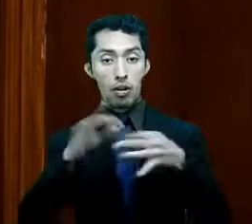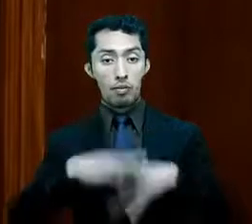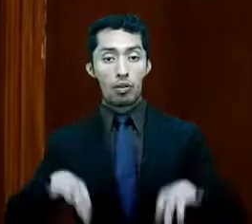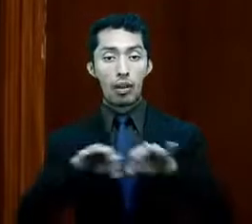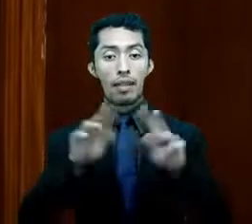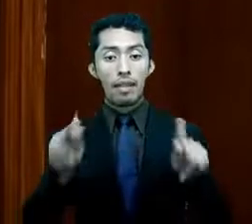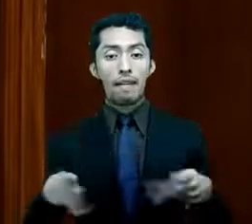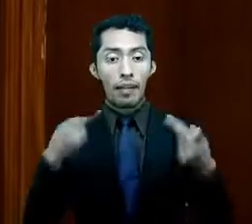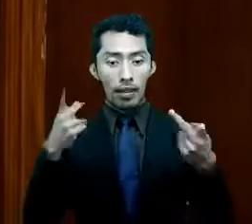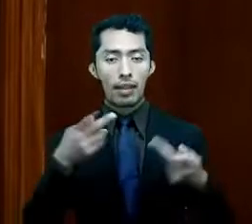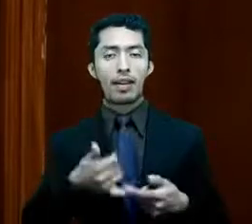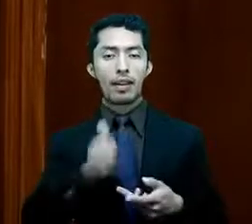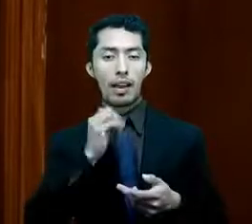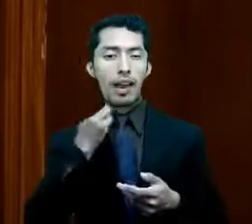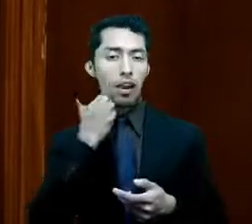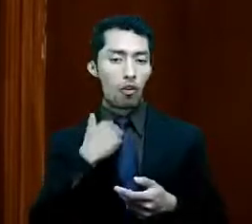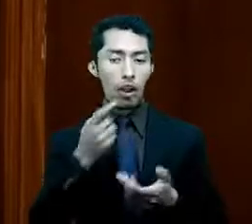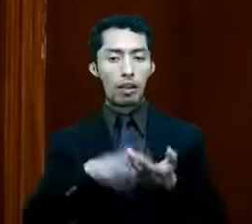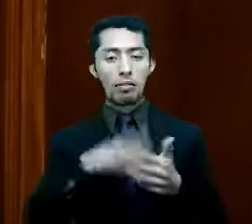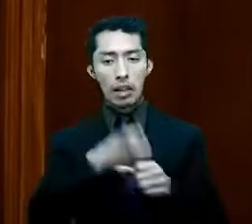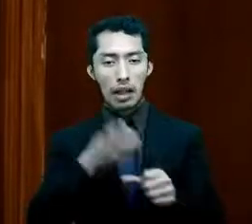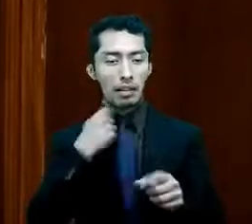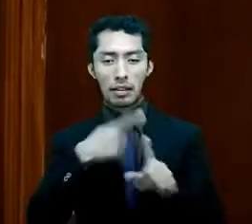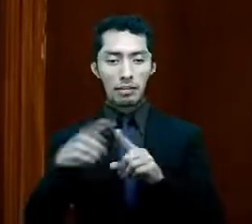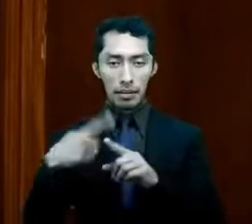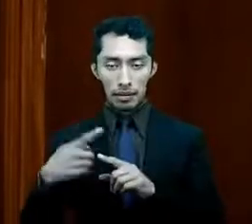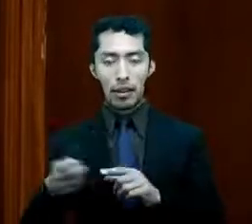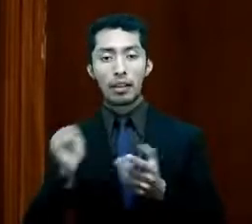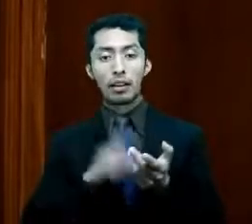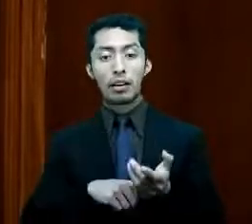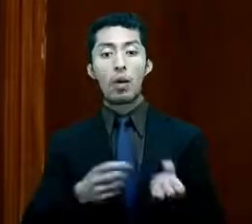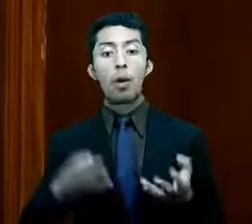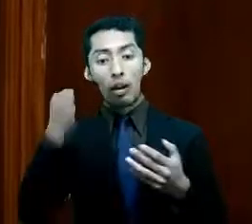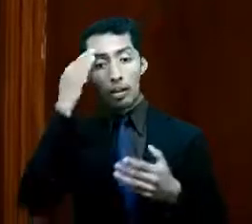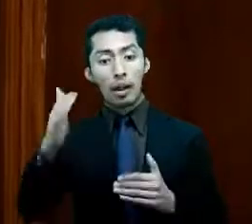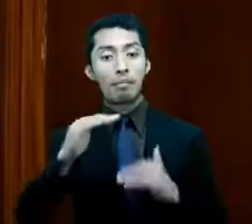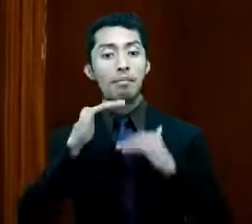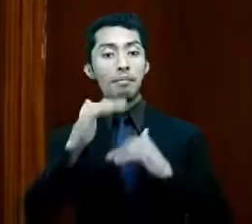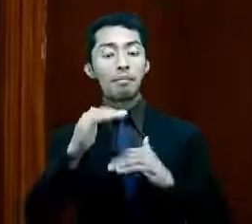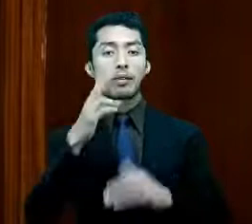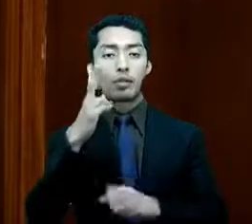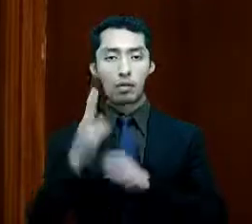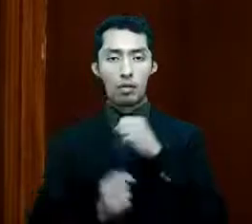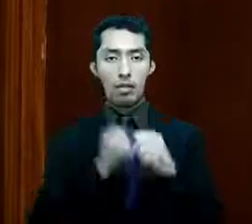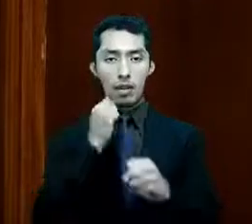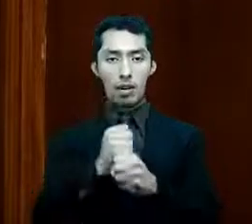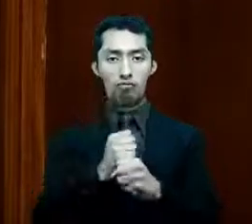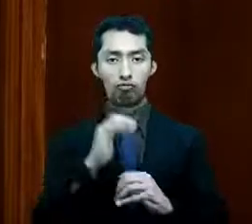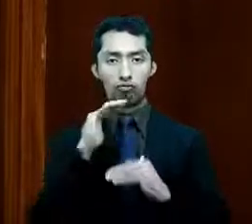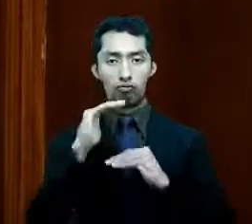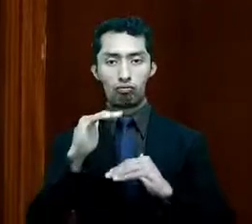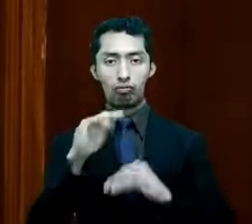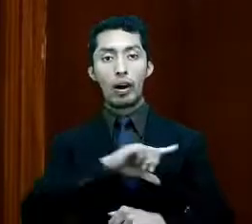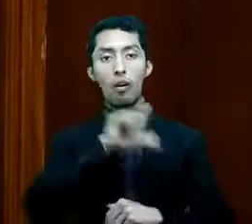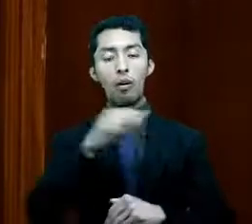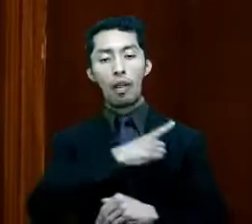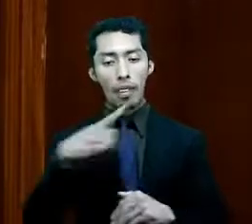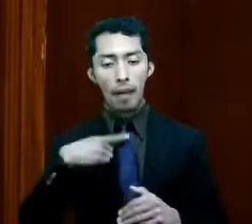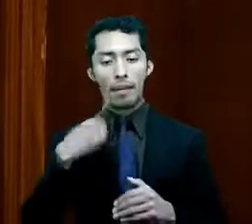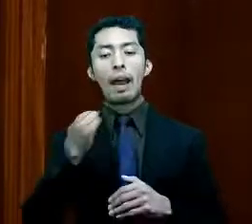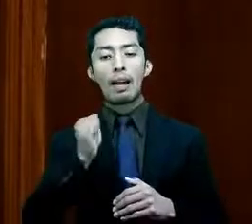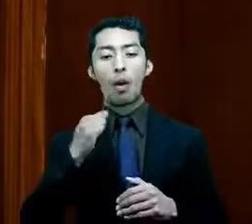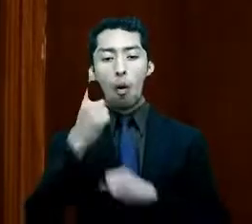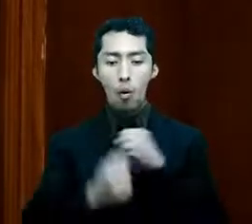venta de bebidas alcohólicas. Esta licencia tendrá una vigencia de 2 años y deberá de refrendarse de